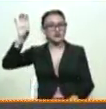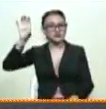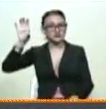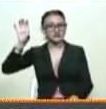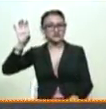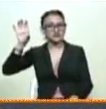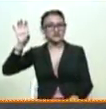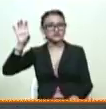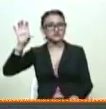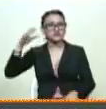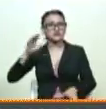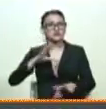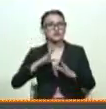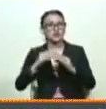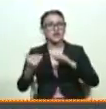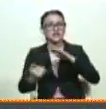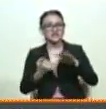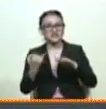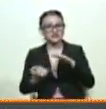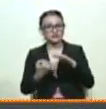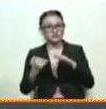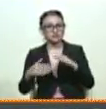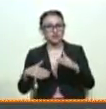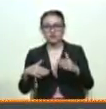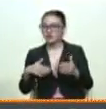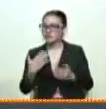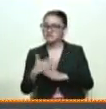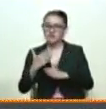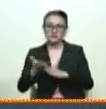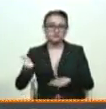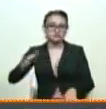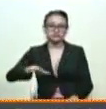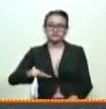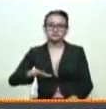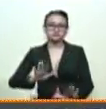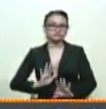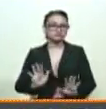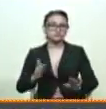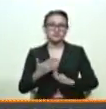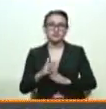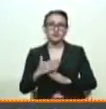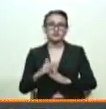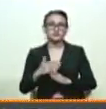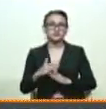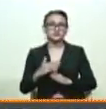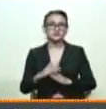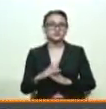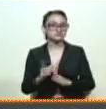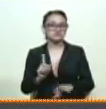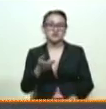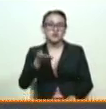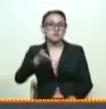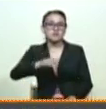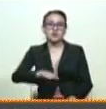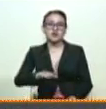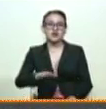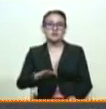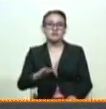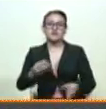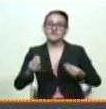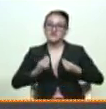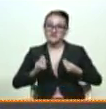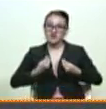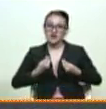y sus instituciones hasta perder la vida, si fuese necesario. Pero no moriremos,